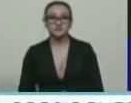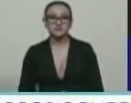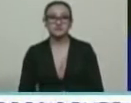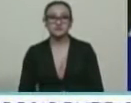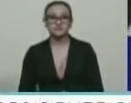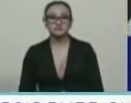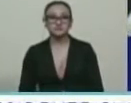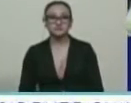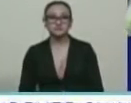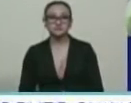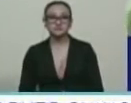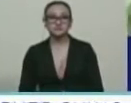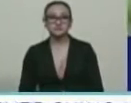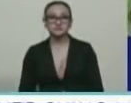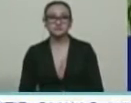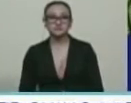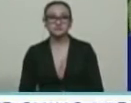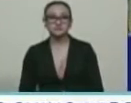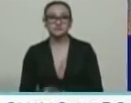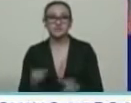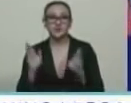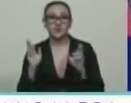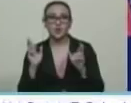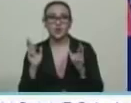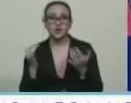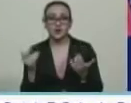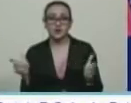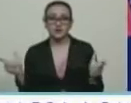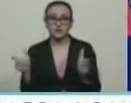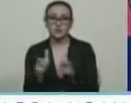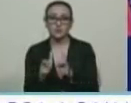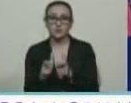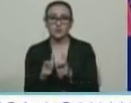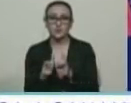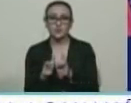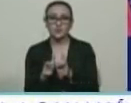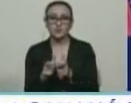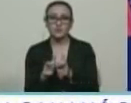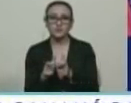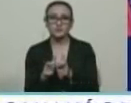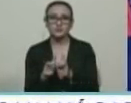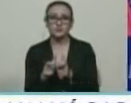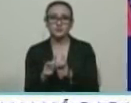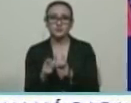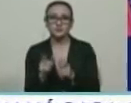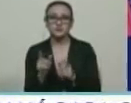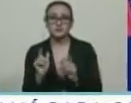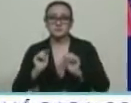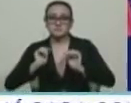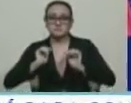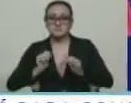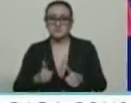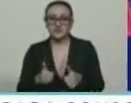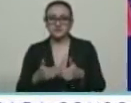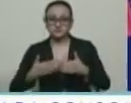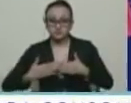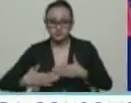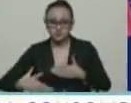Yo quisiera que esta reunión sea el principio para una